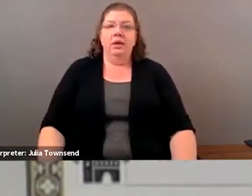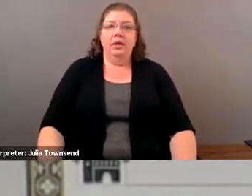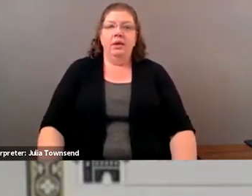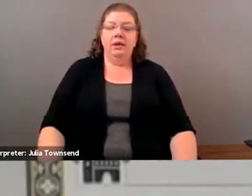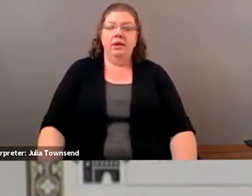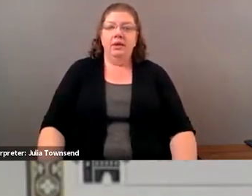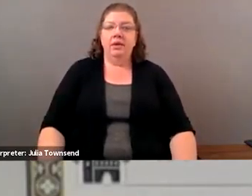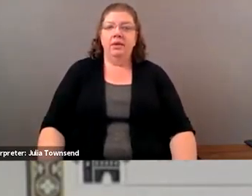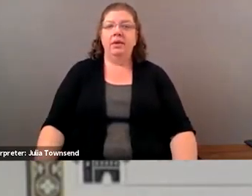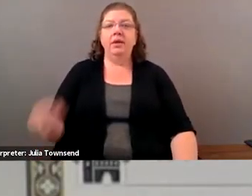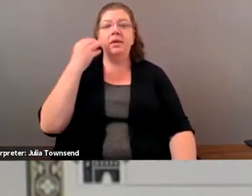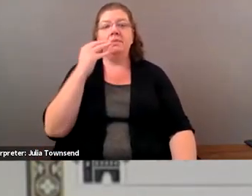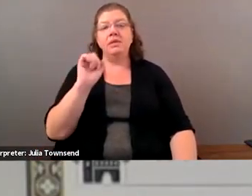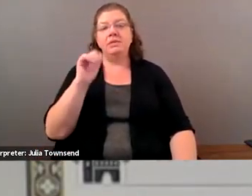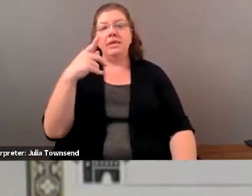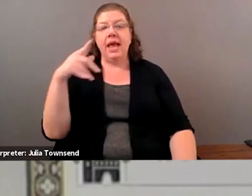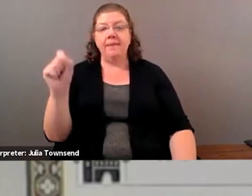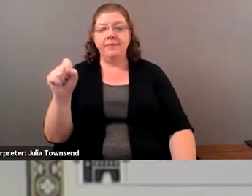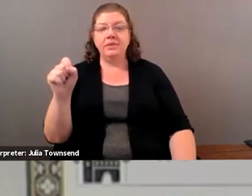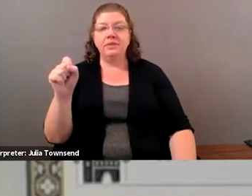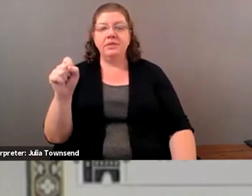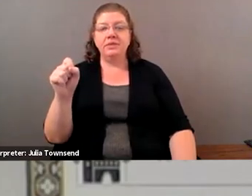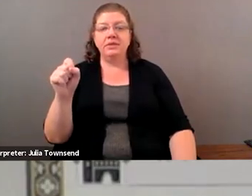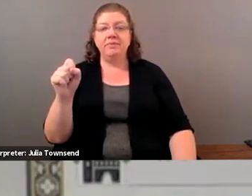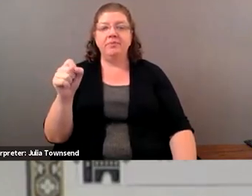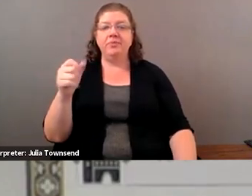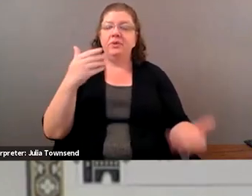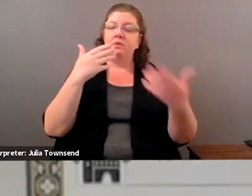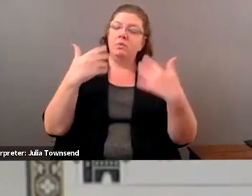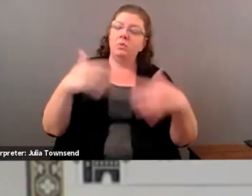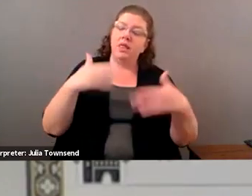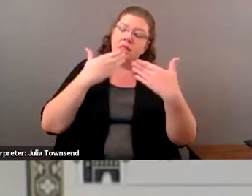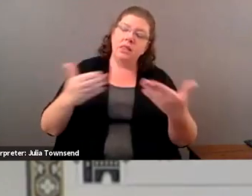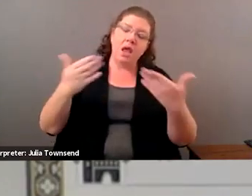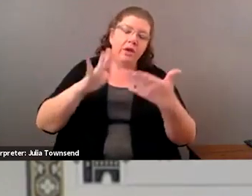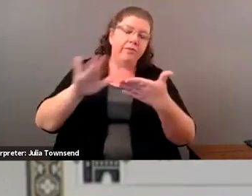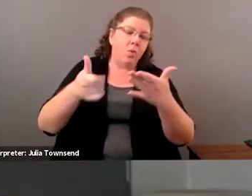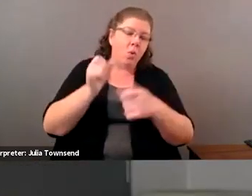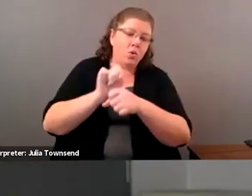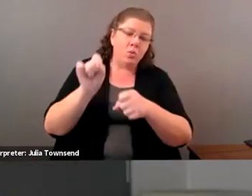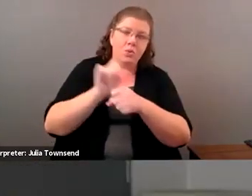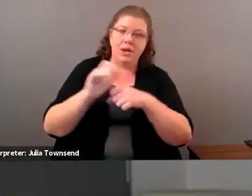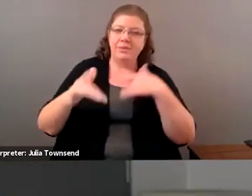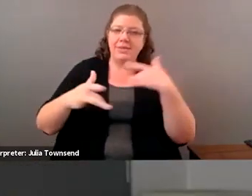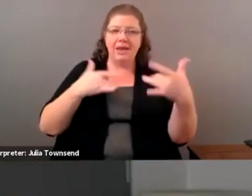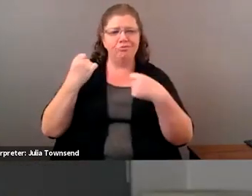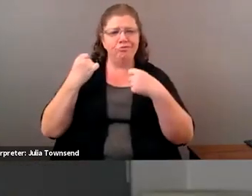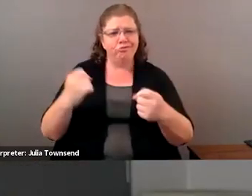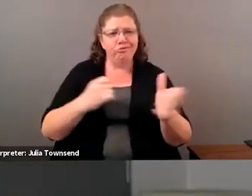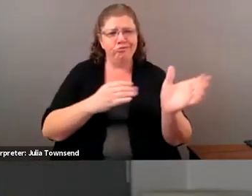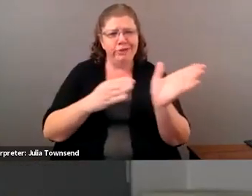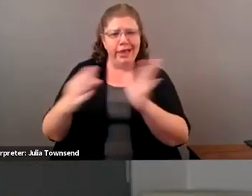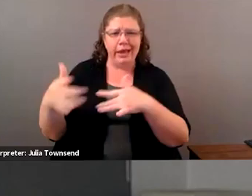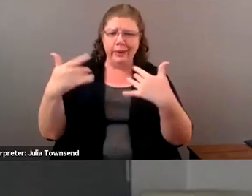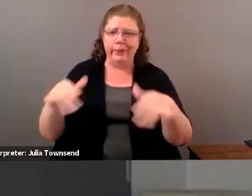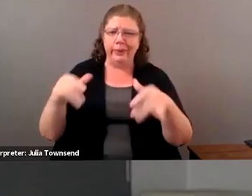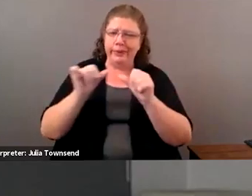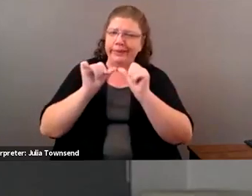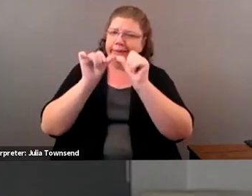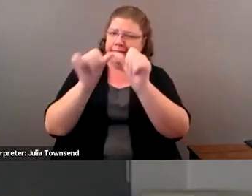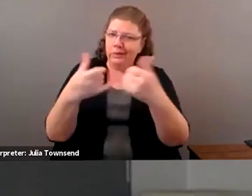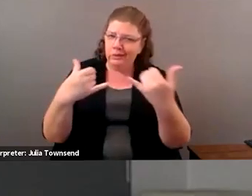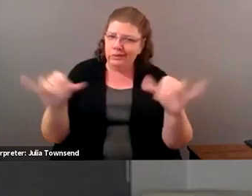señora caps gracias por todo el trabajo estoy muy entusiasmada de ver lo sólido que es este plan